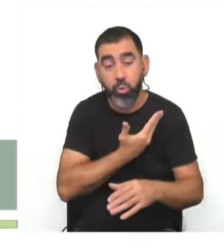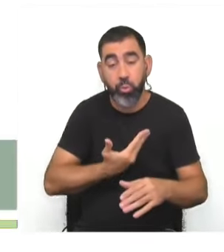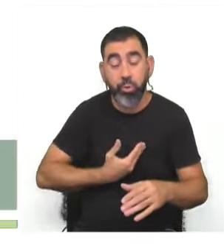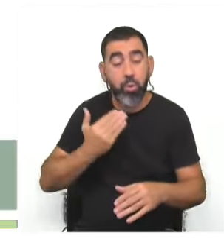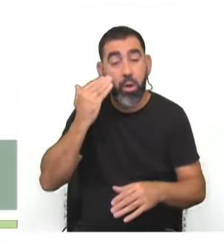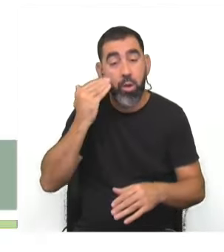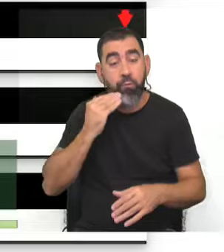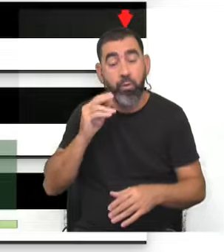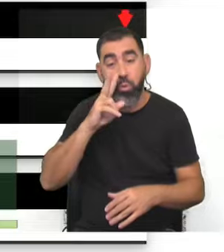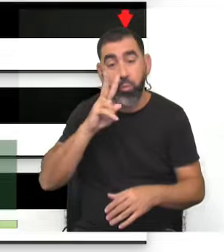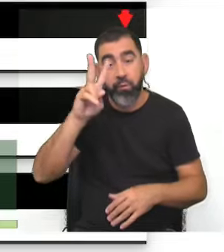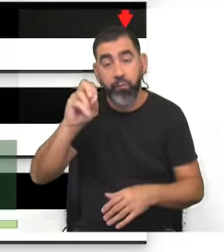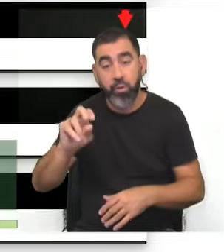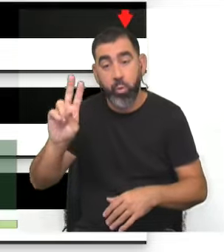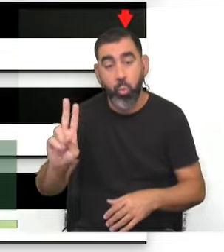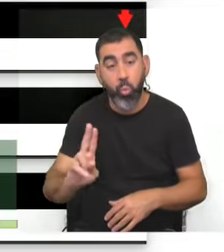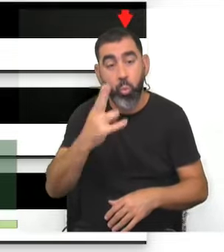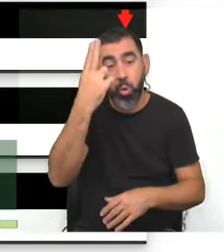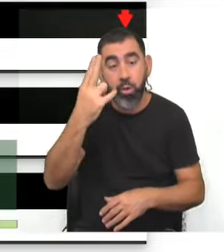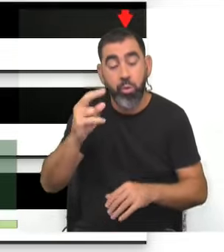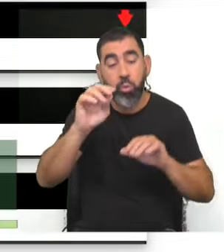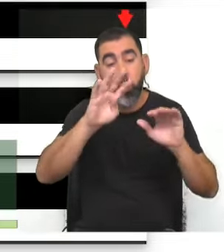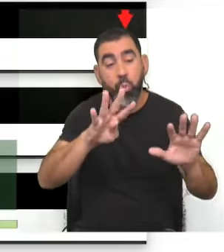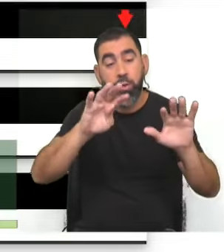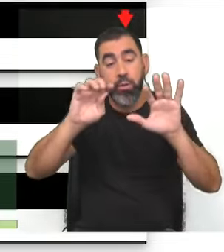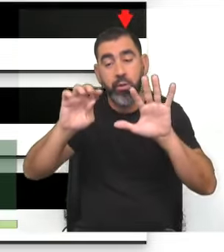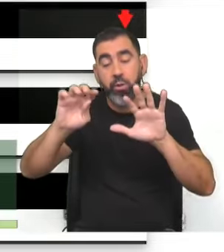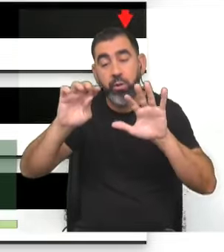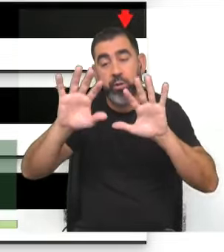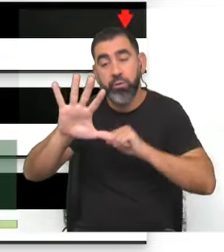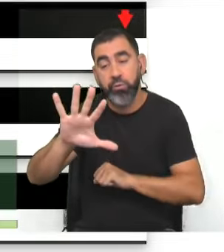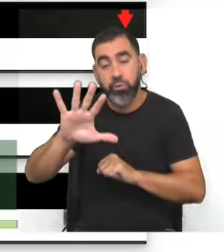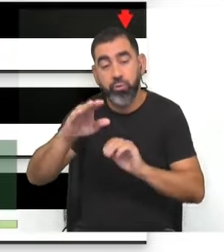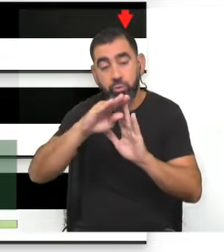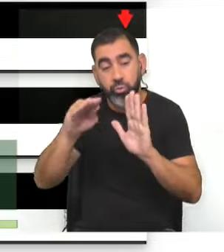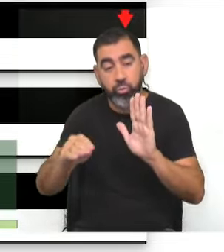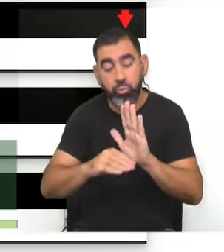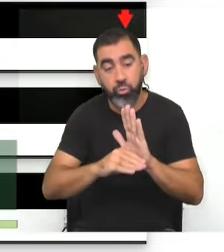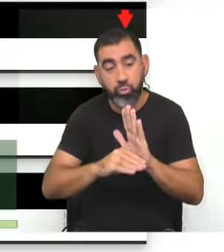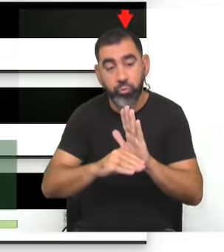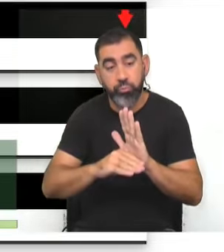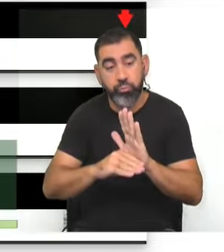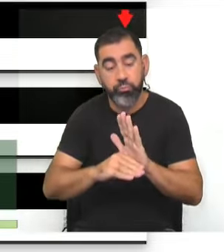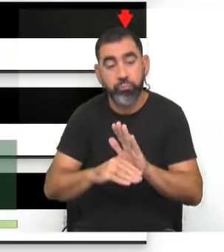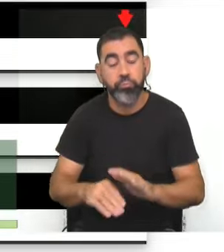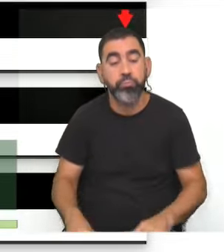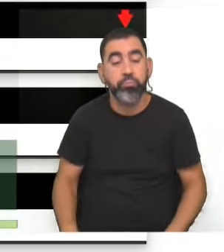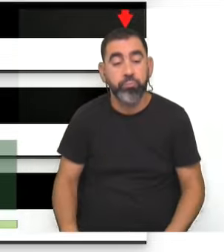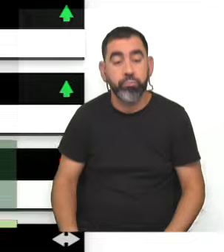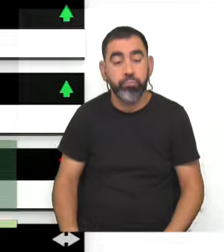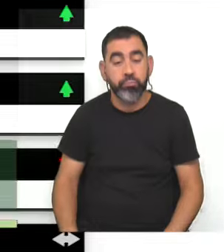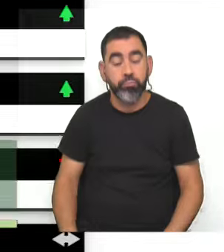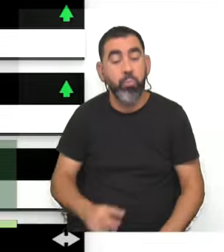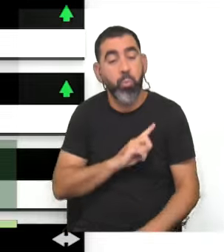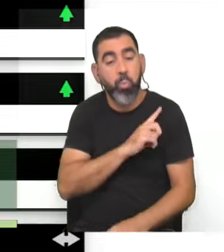en abril de 2020 Uruguay ocupaba la posición 95 del índice elaborado por la consultora de defensa estadounidense